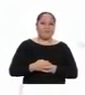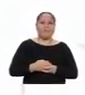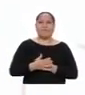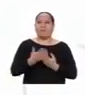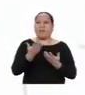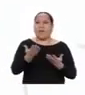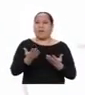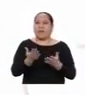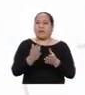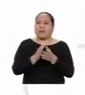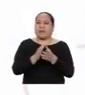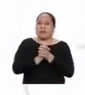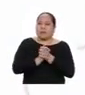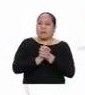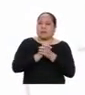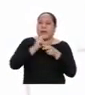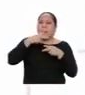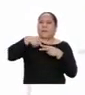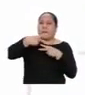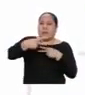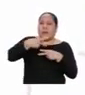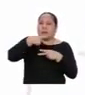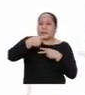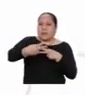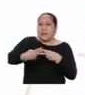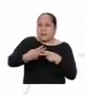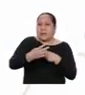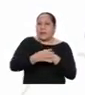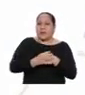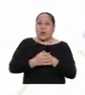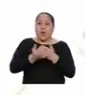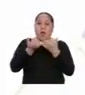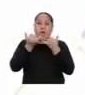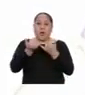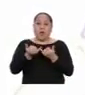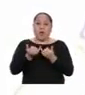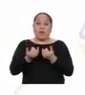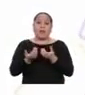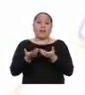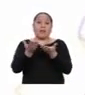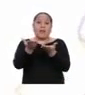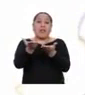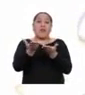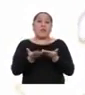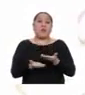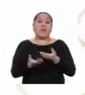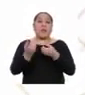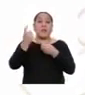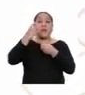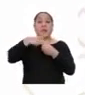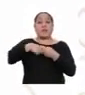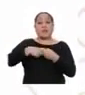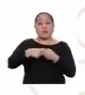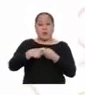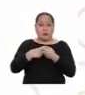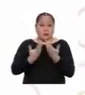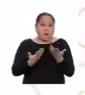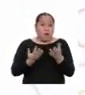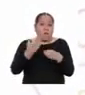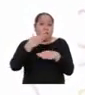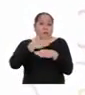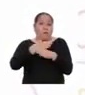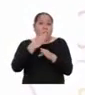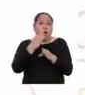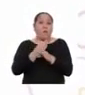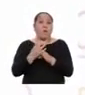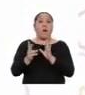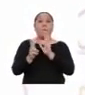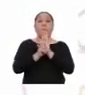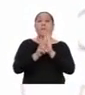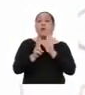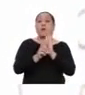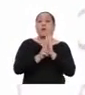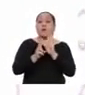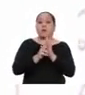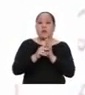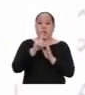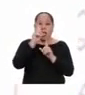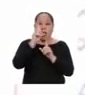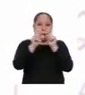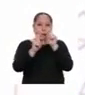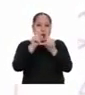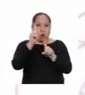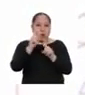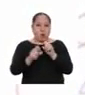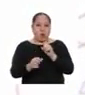Estimado vecino o vecina, a continuación se le invita a participar de manera voluntaria en la encuesta sobre los principales factores